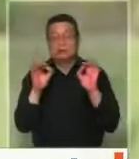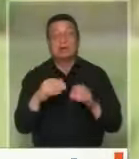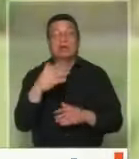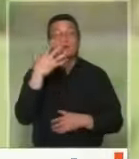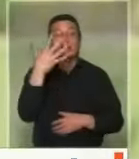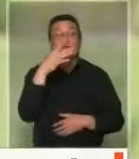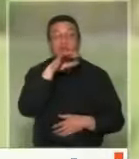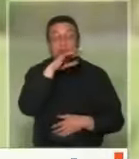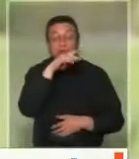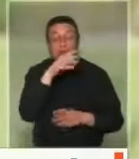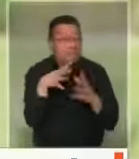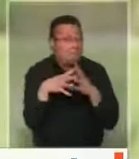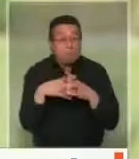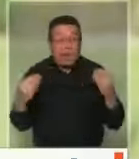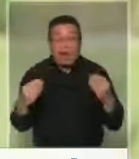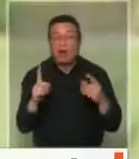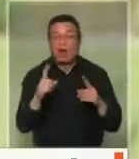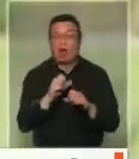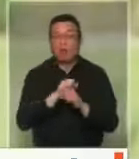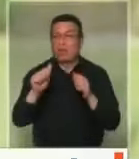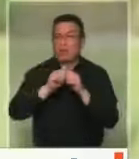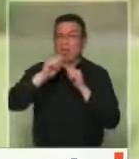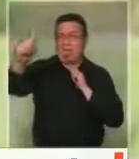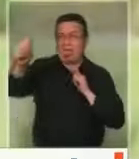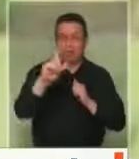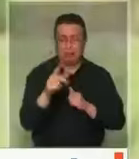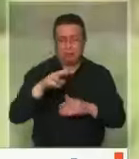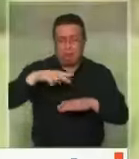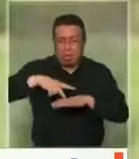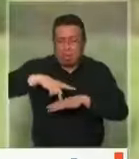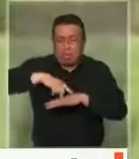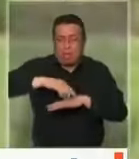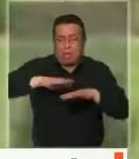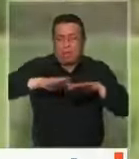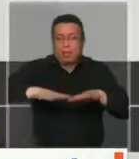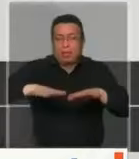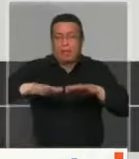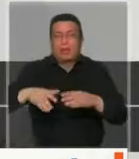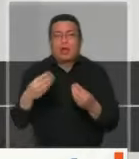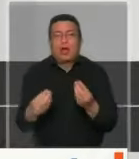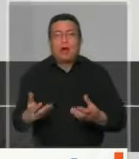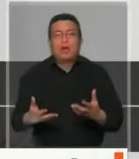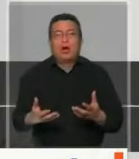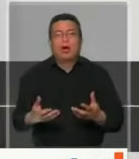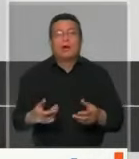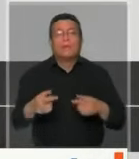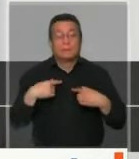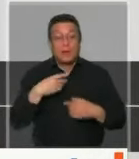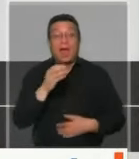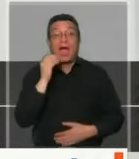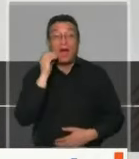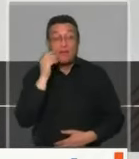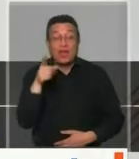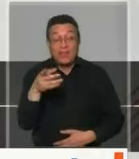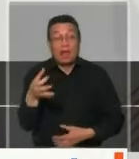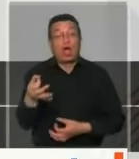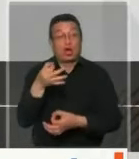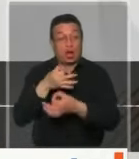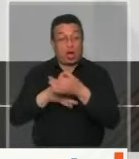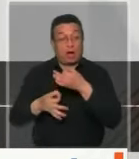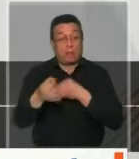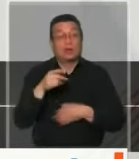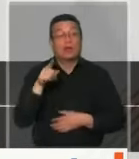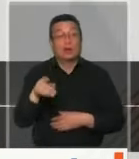5 minutos desapareció y no podría haber llegado muy lejos en ese tiempo, en 5 minutos. La abuelita nos comentó de que